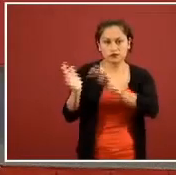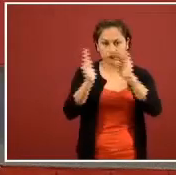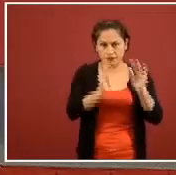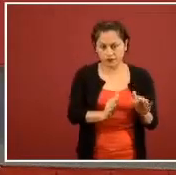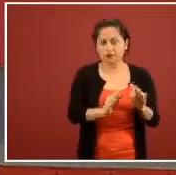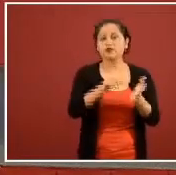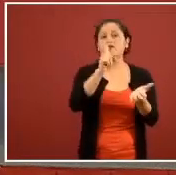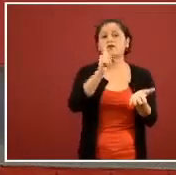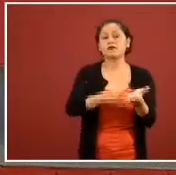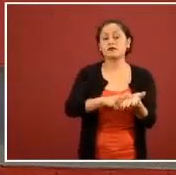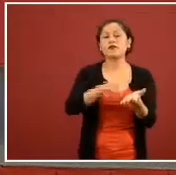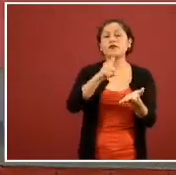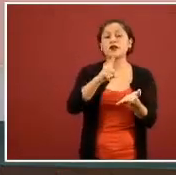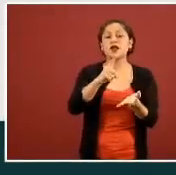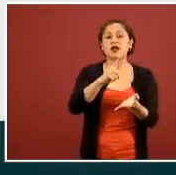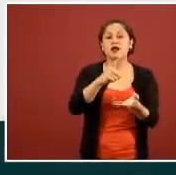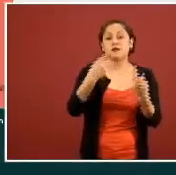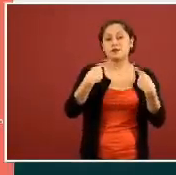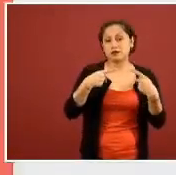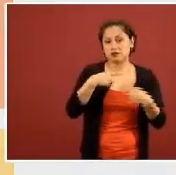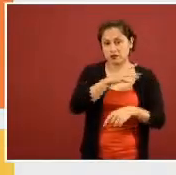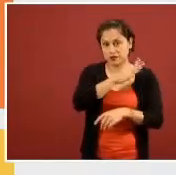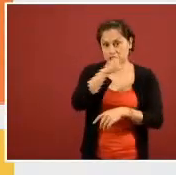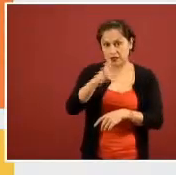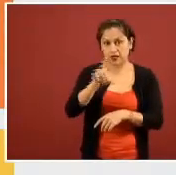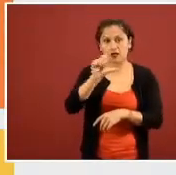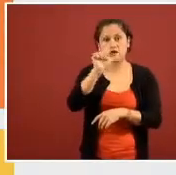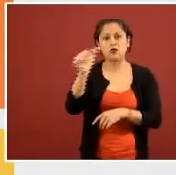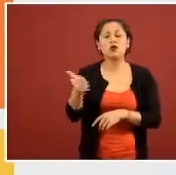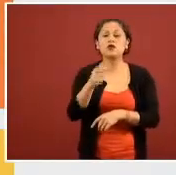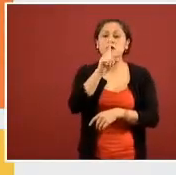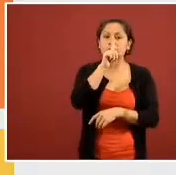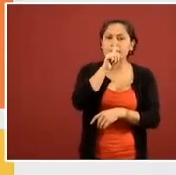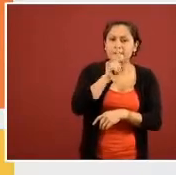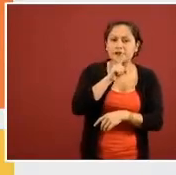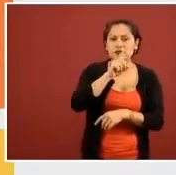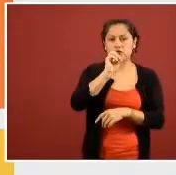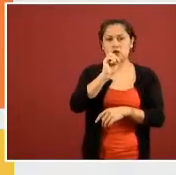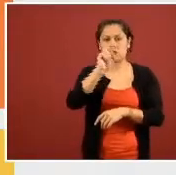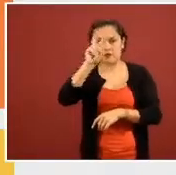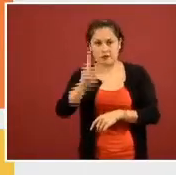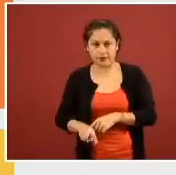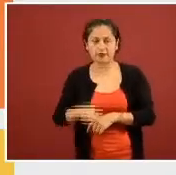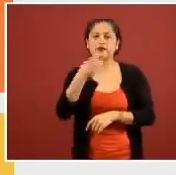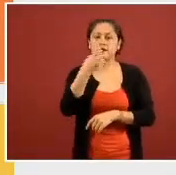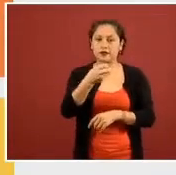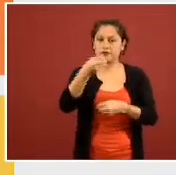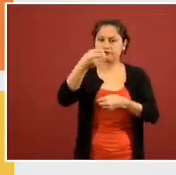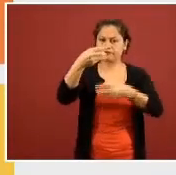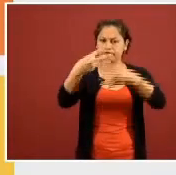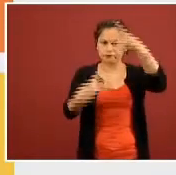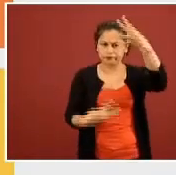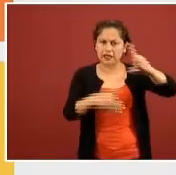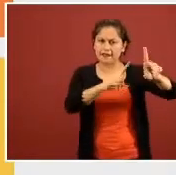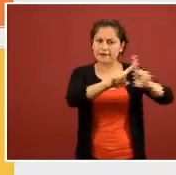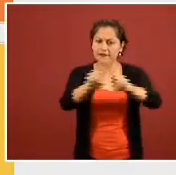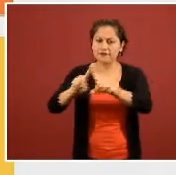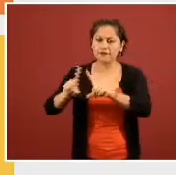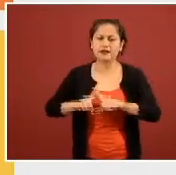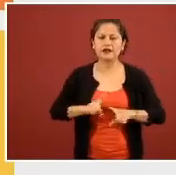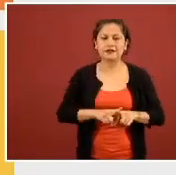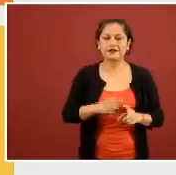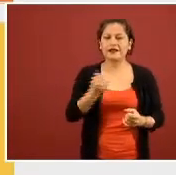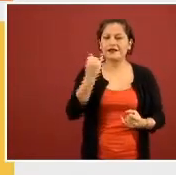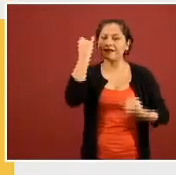mitos y realidades. Y en mitos y realidades nos despliega una serie de mitos, y con el solo